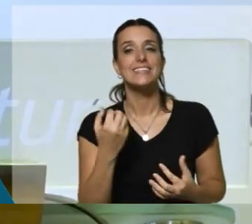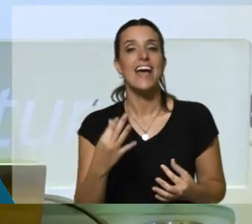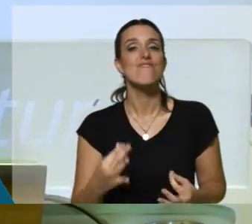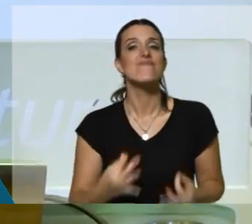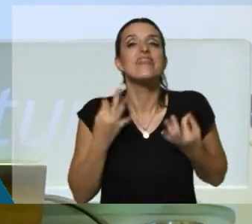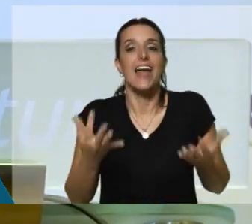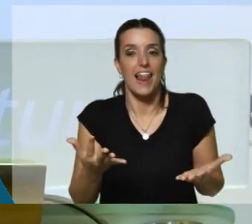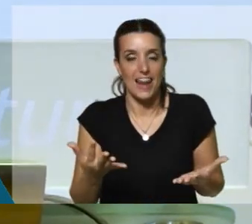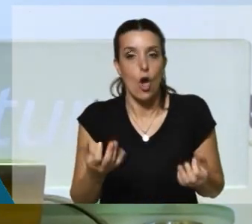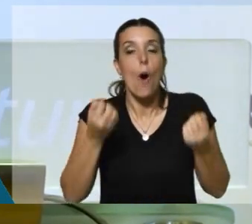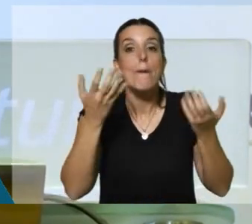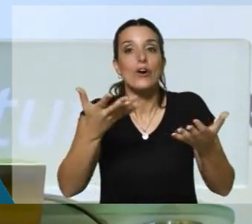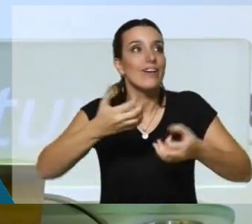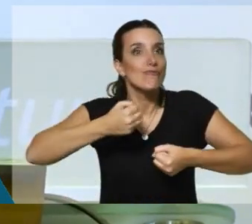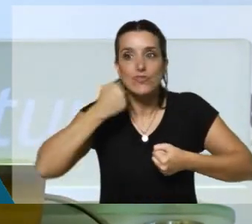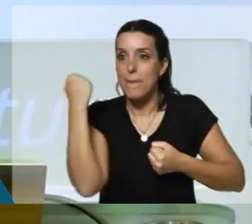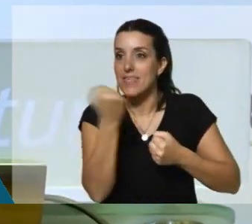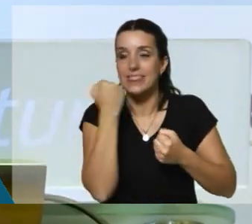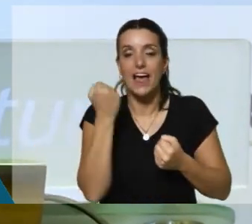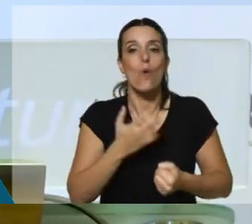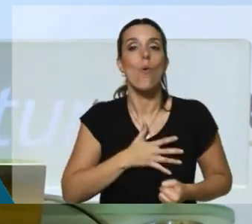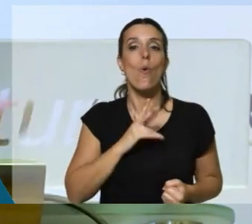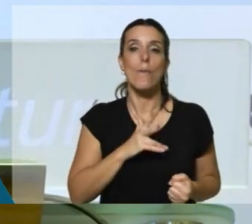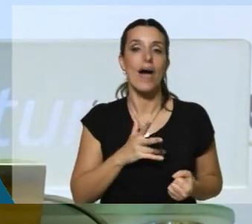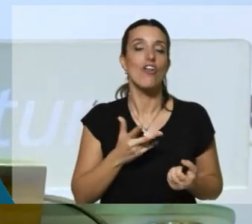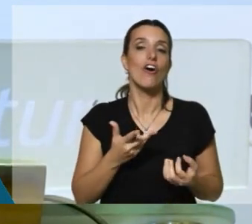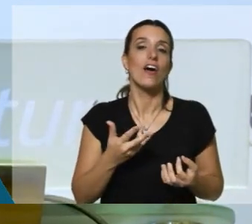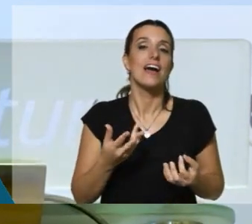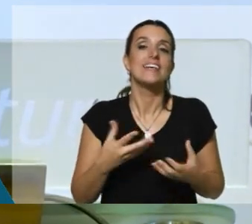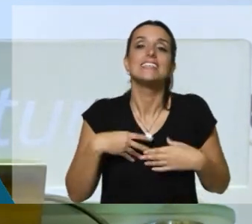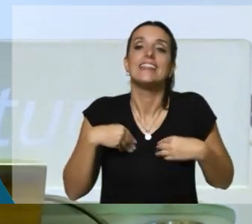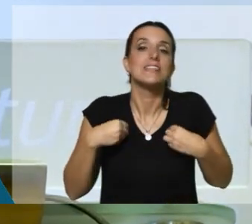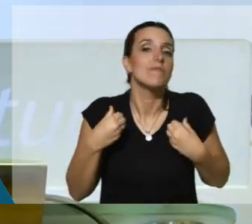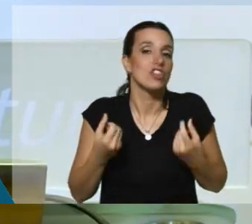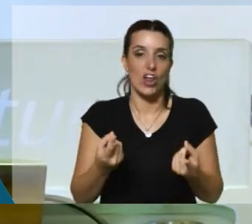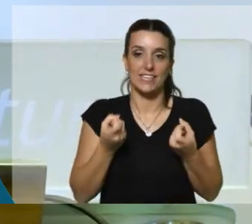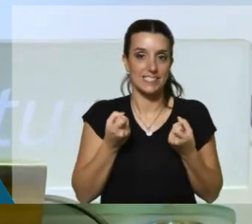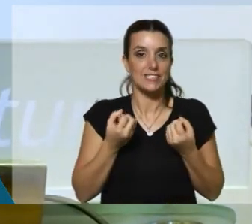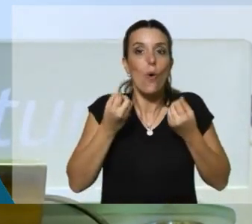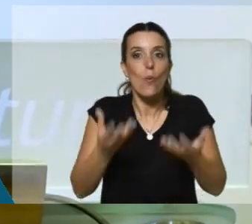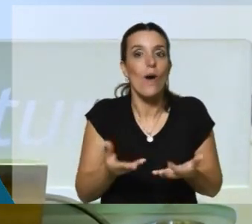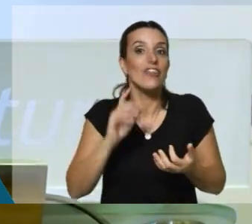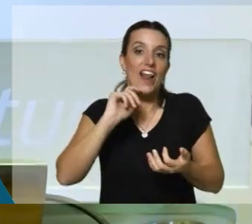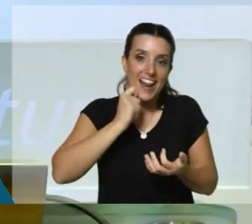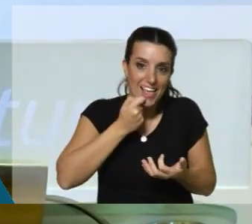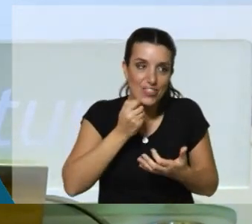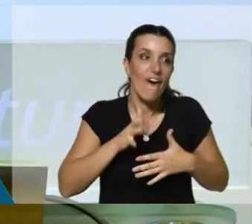porque esencialmente el ser humano vive de sentimientos, y esos sentimientos, cuando son los lindos,